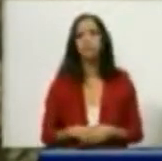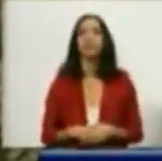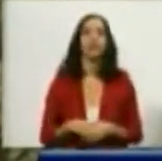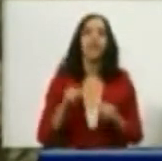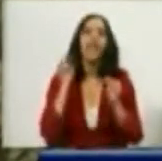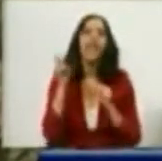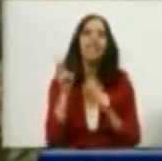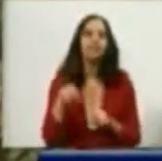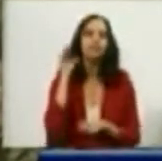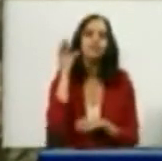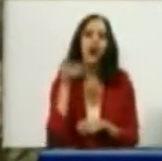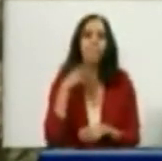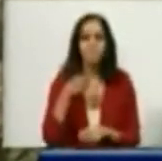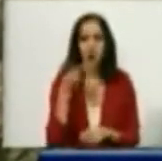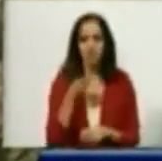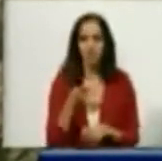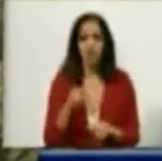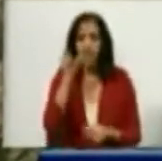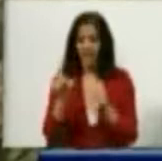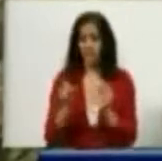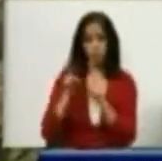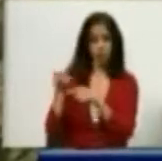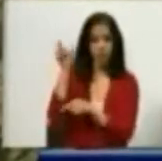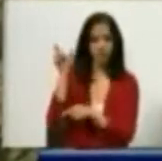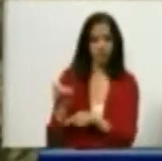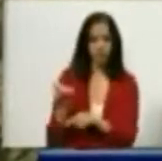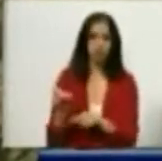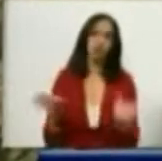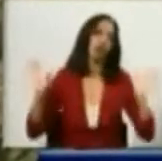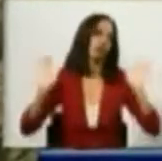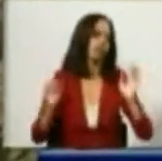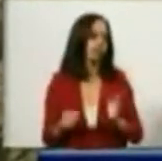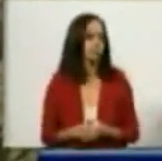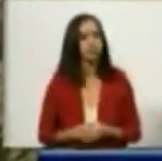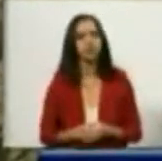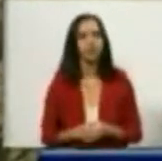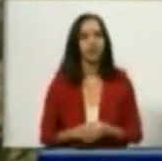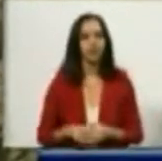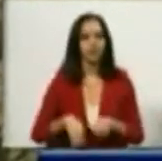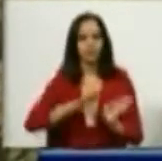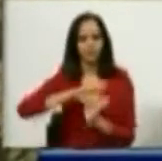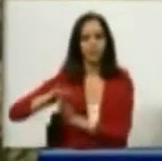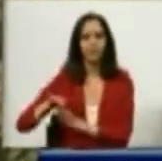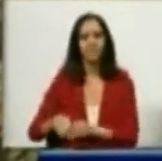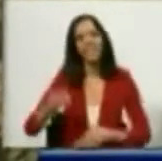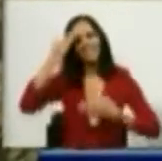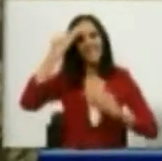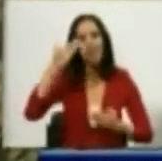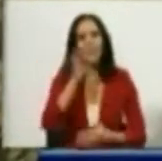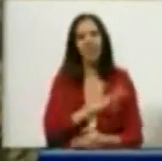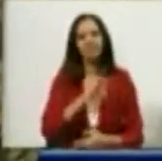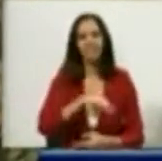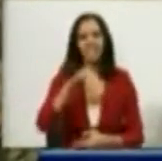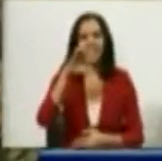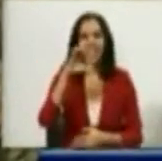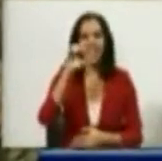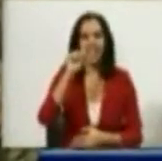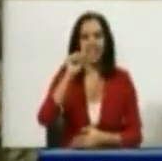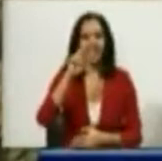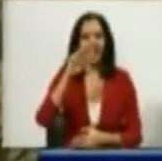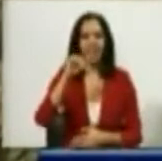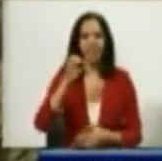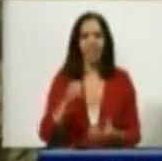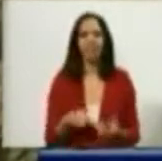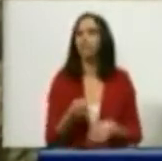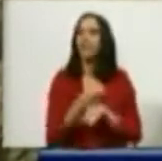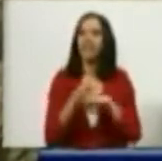un vividor de la política gente como esa Ah bueno pues saludamos aquí a la señora Carmen de Medina que